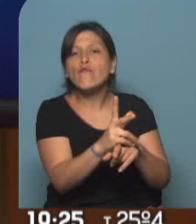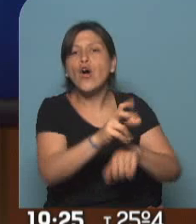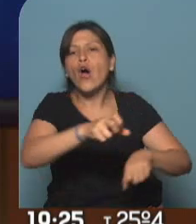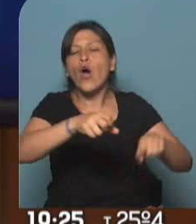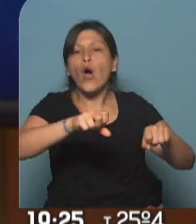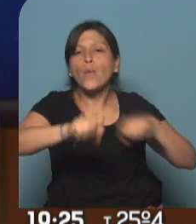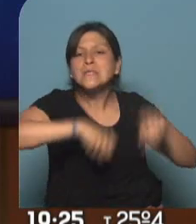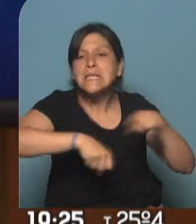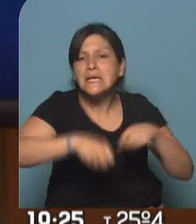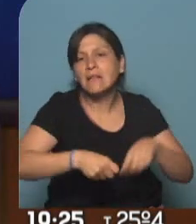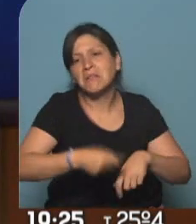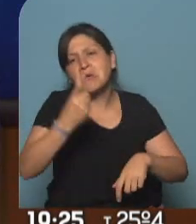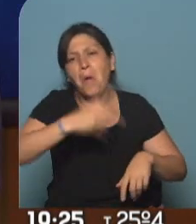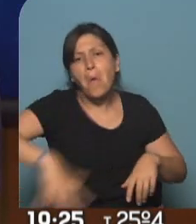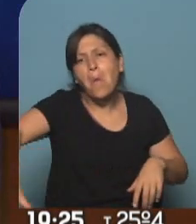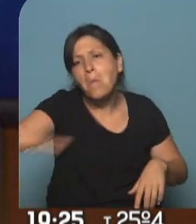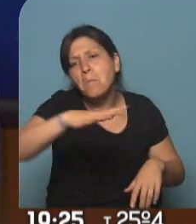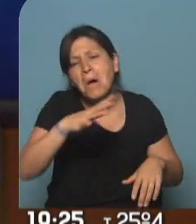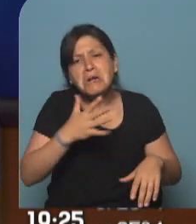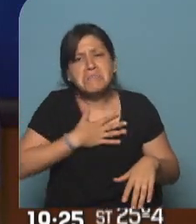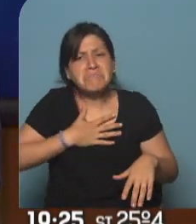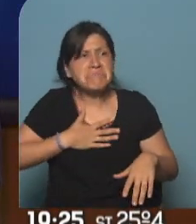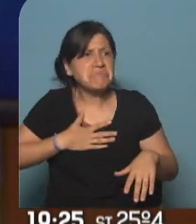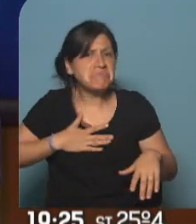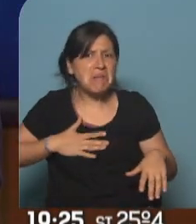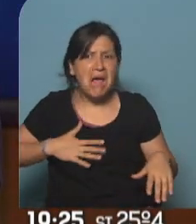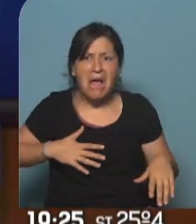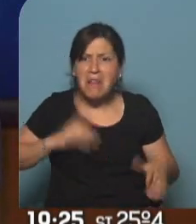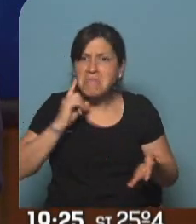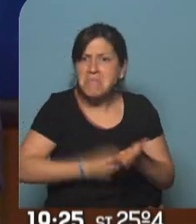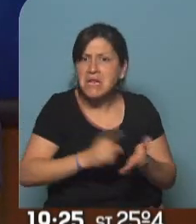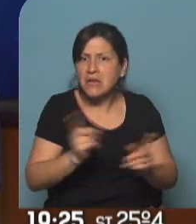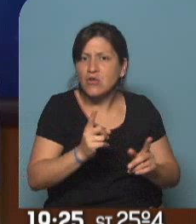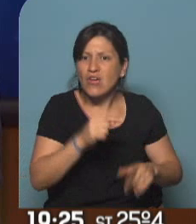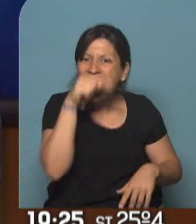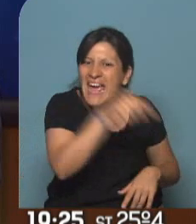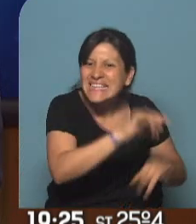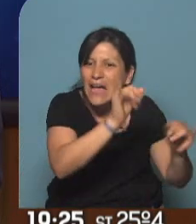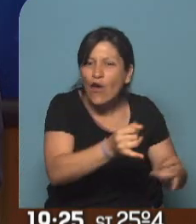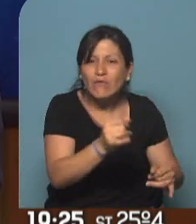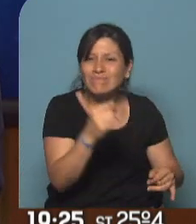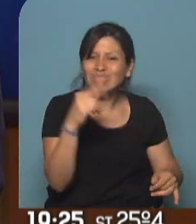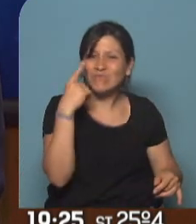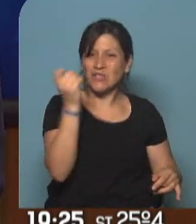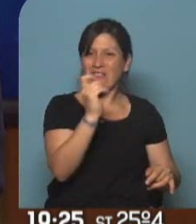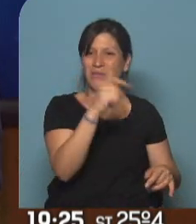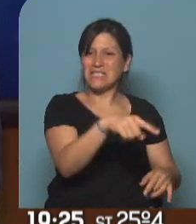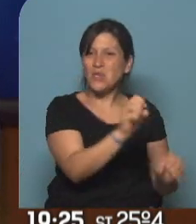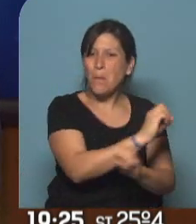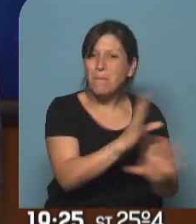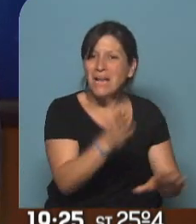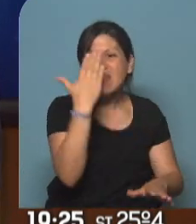pasa y no hay ninguna reacción pero por ahí ese chico no comprende que eso está mal y terminan una carrera